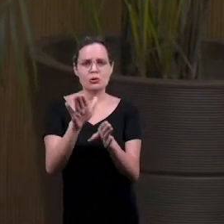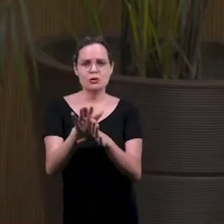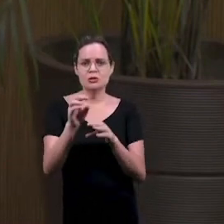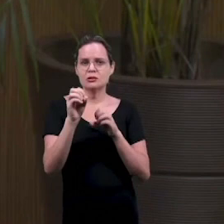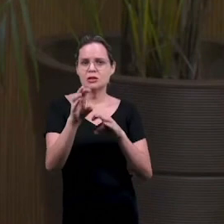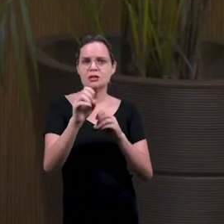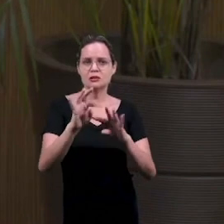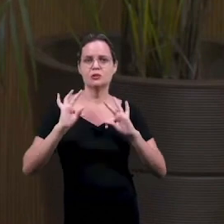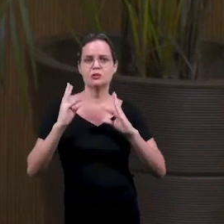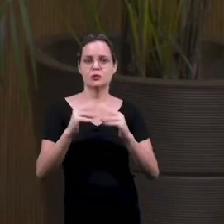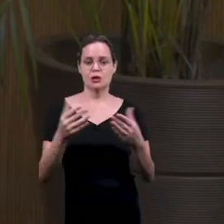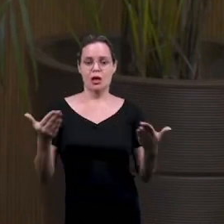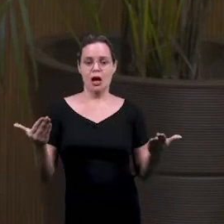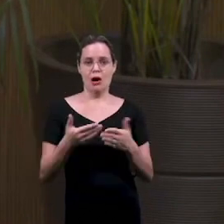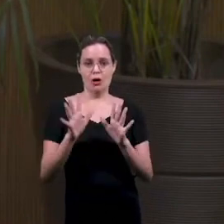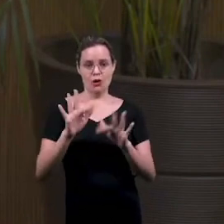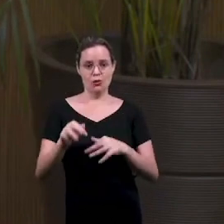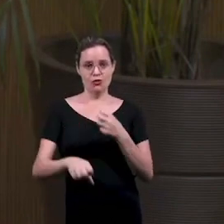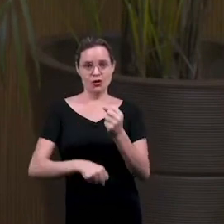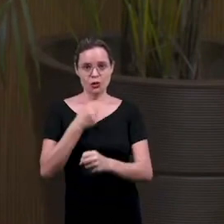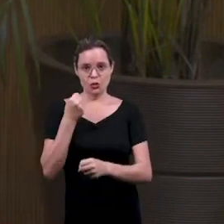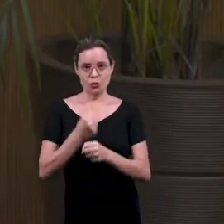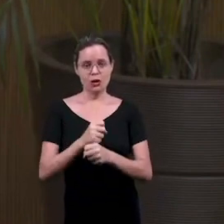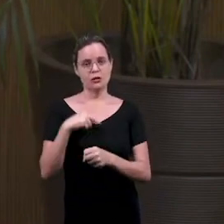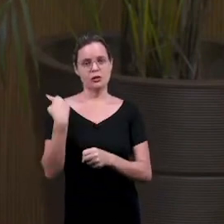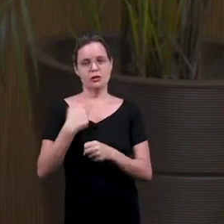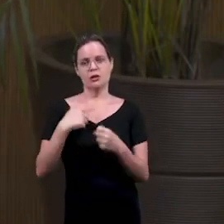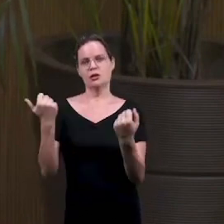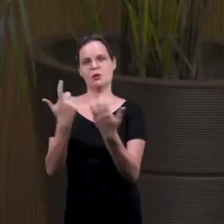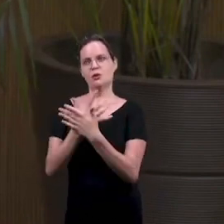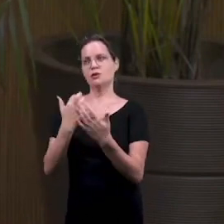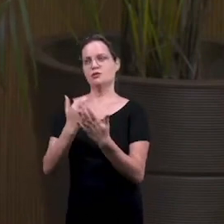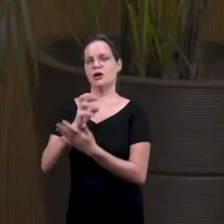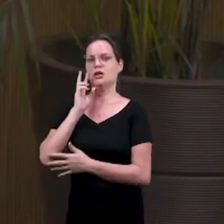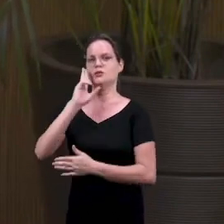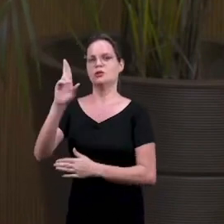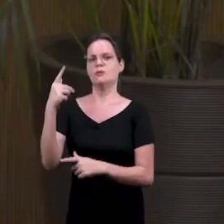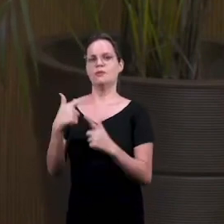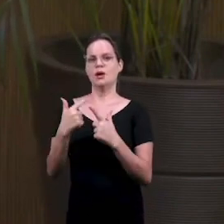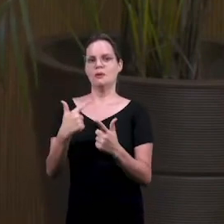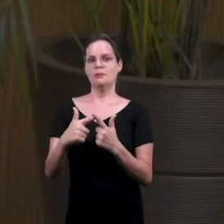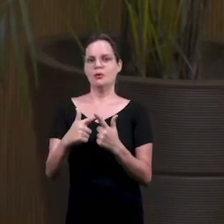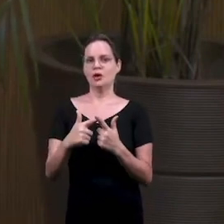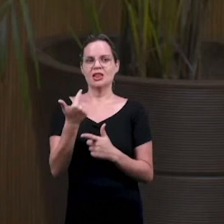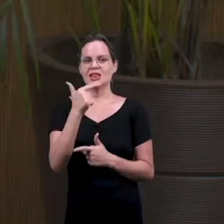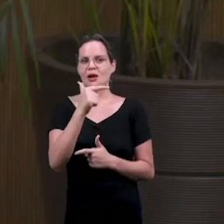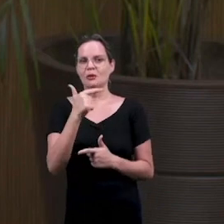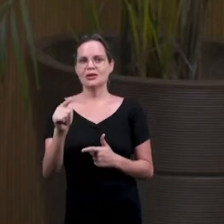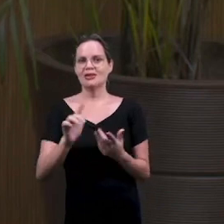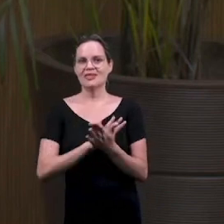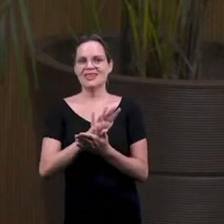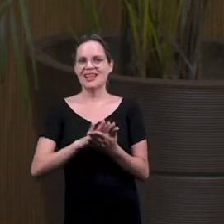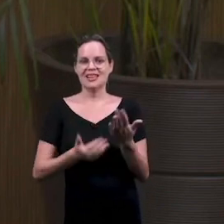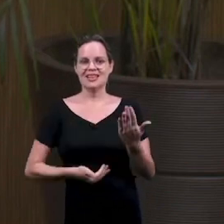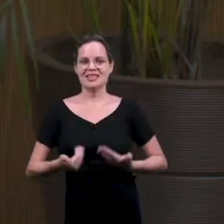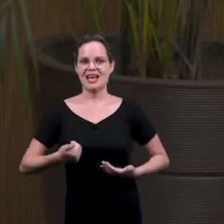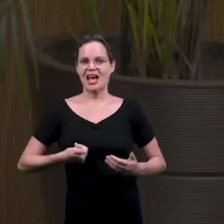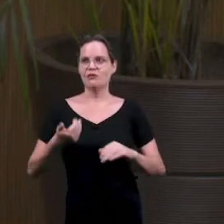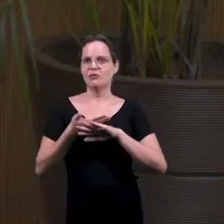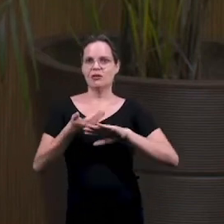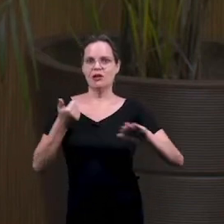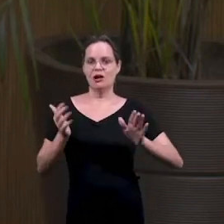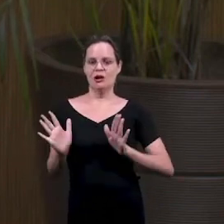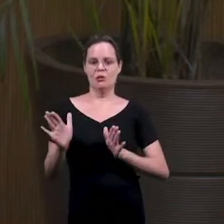Señor, y esto nos trae mucha alegría. Nosotros estamos terminando este año glorificando a Dios porque ninguno de